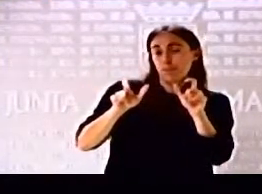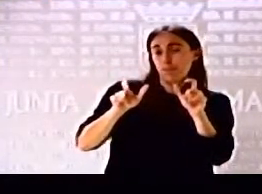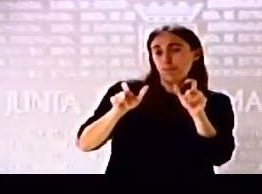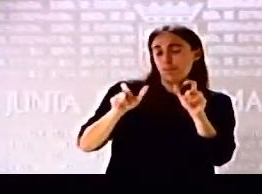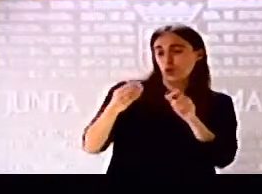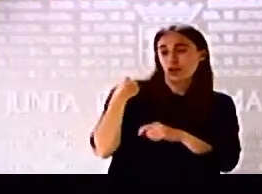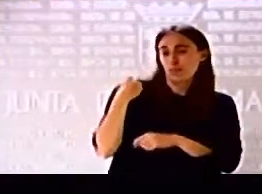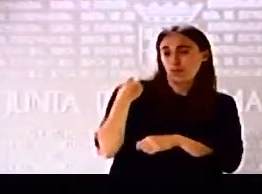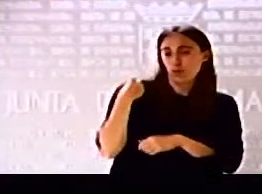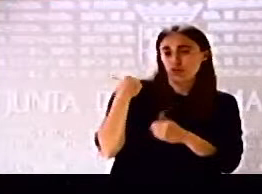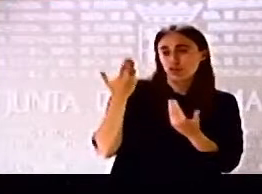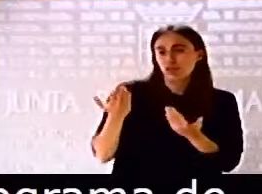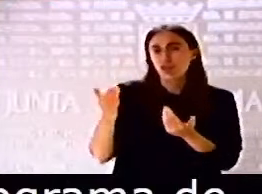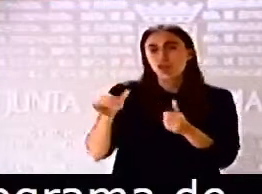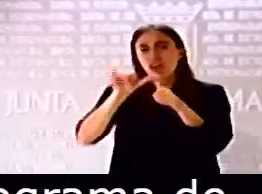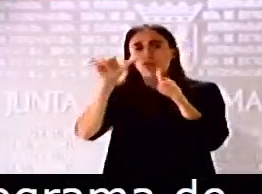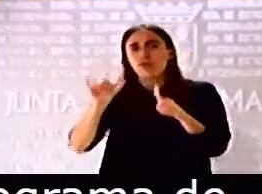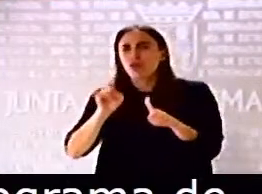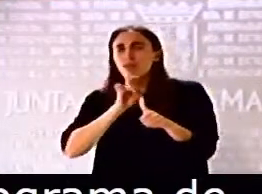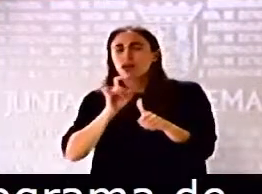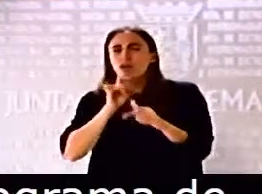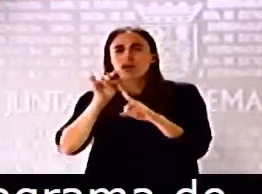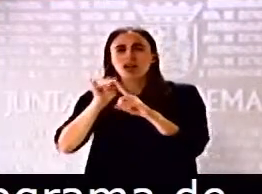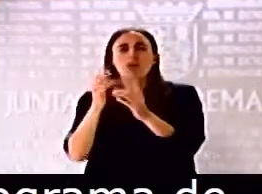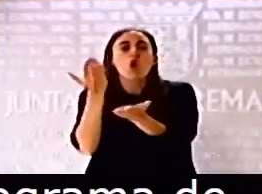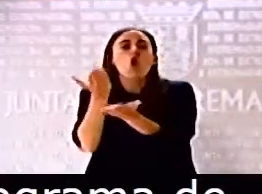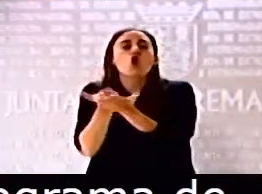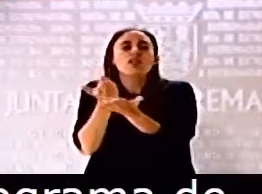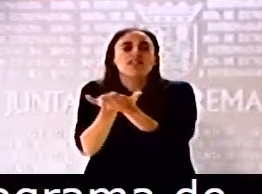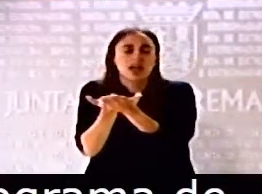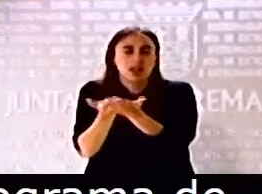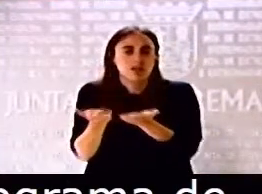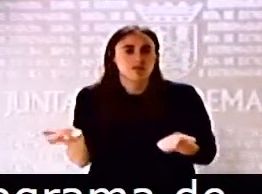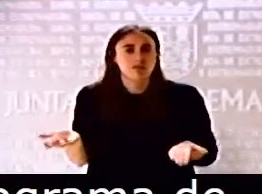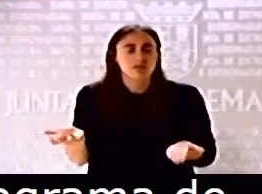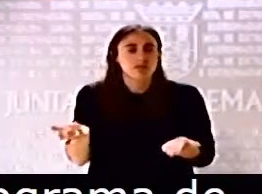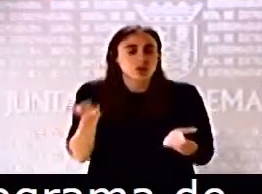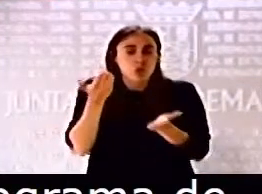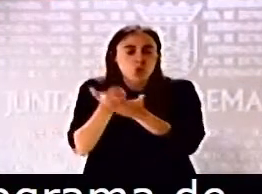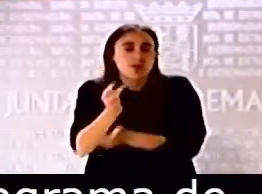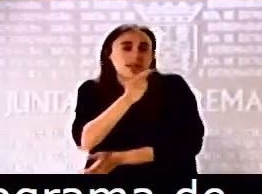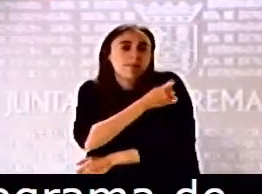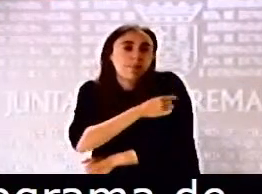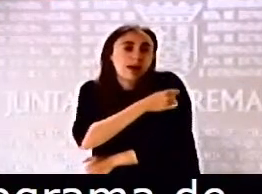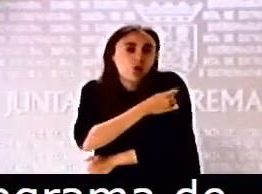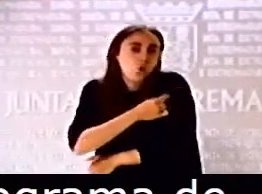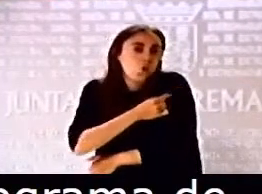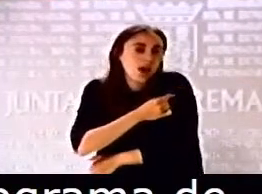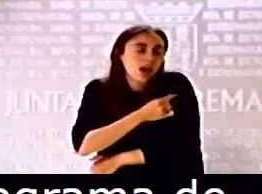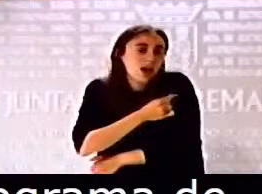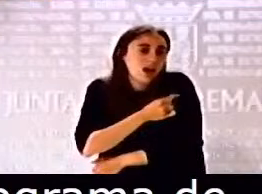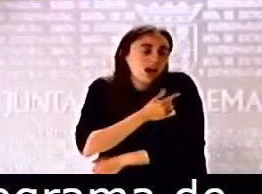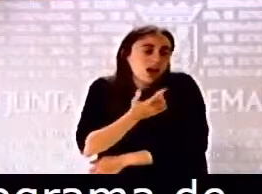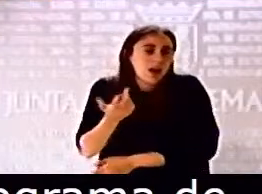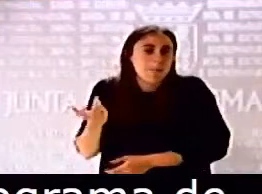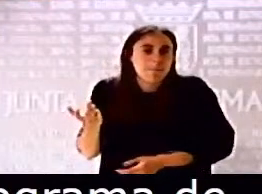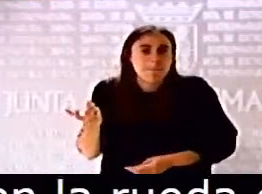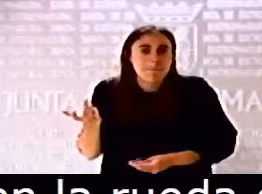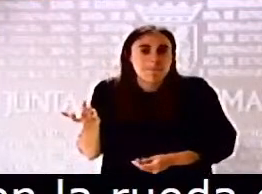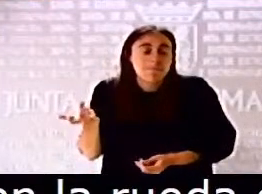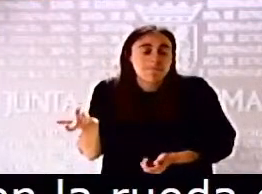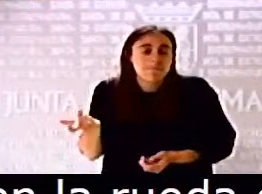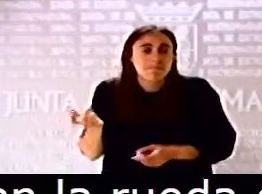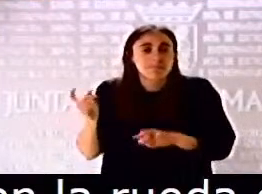esa persona para solicitar una justificación de que ha sido vacunado con según qué tipo de